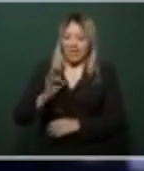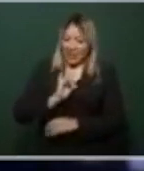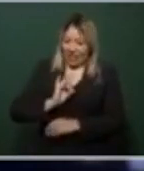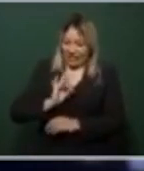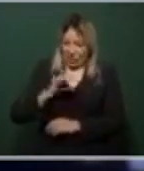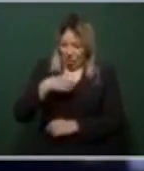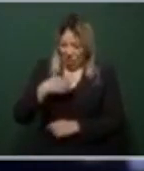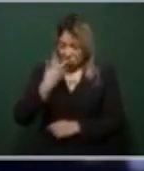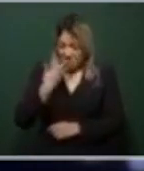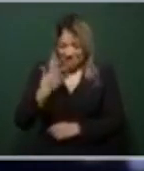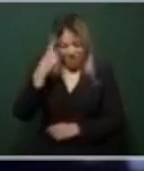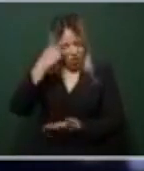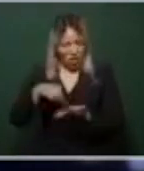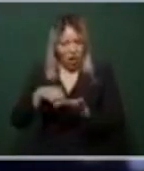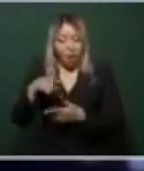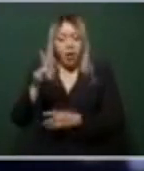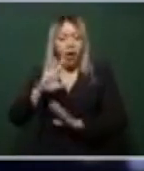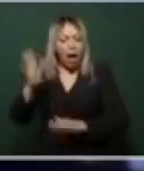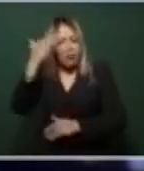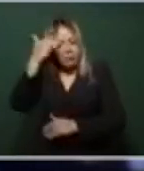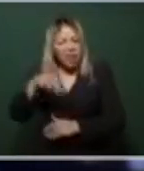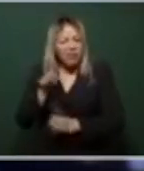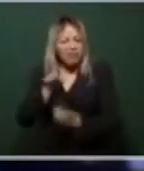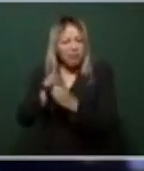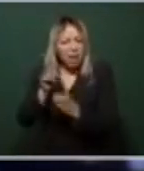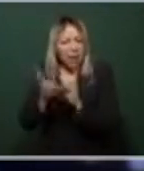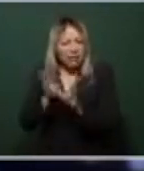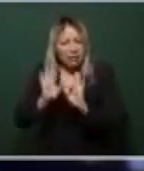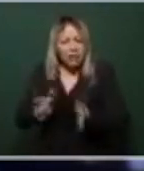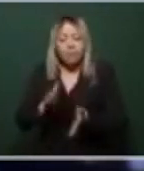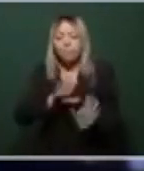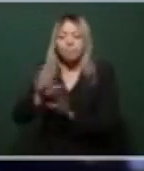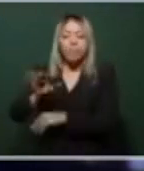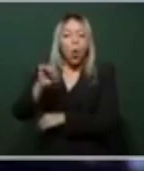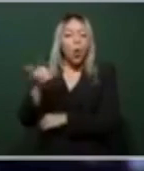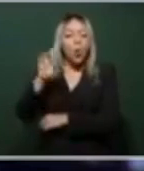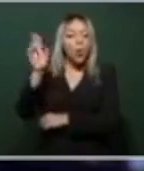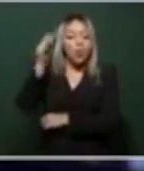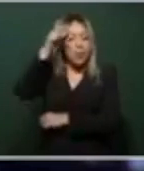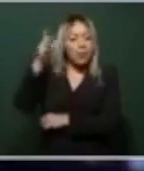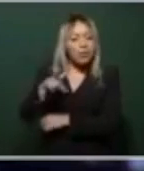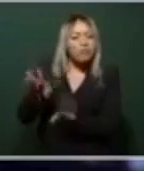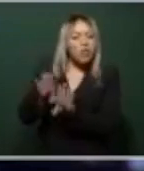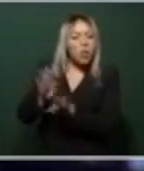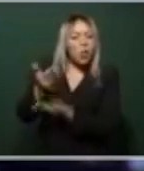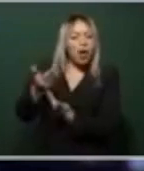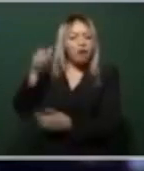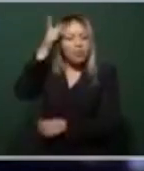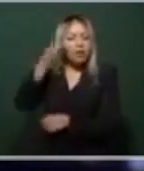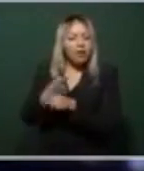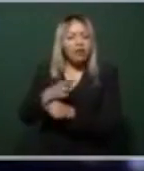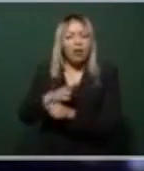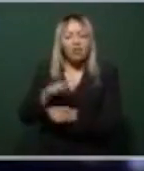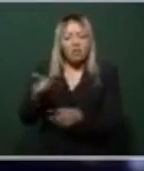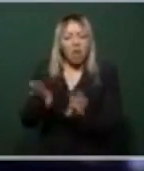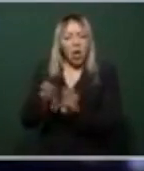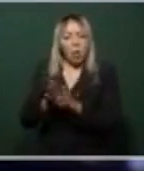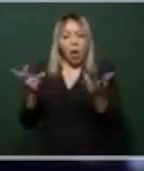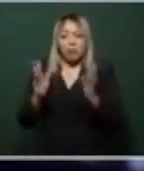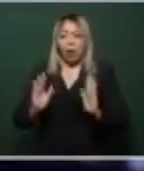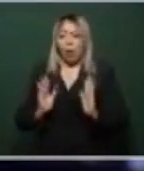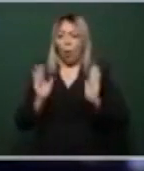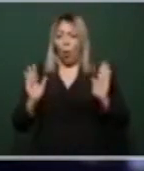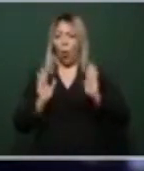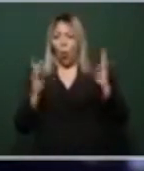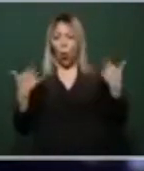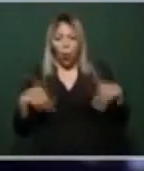contacto con ellos. Y de la universidad, a mí algo que me cabe de extraño es que el rector Pontigo Loyola actúa con asombro. Pontigo Loyola